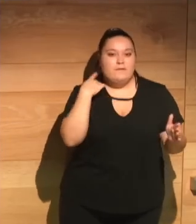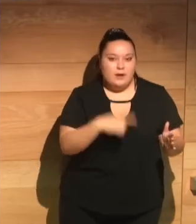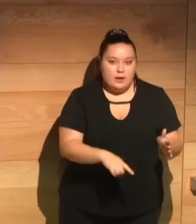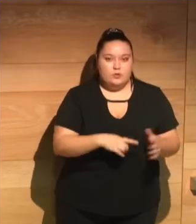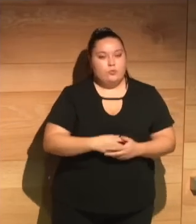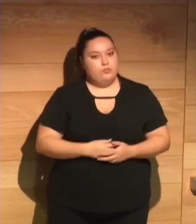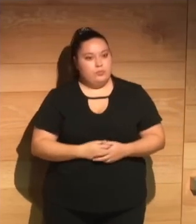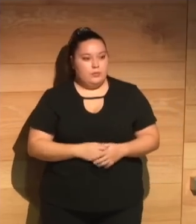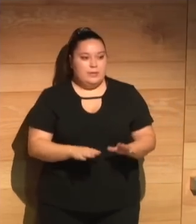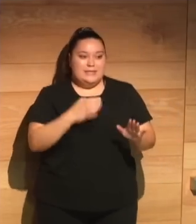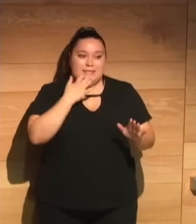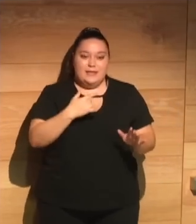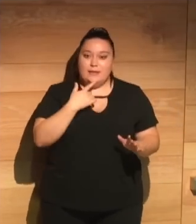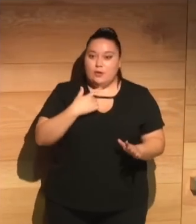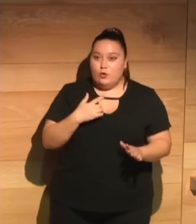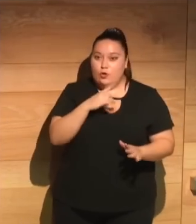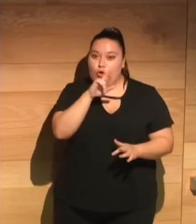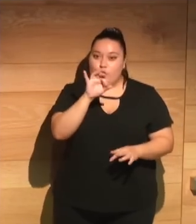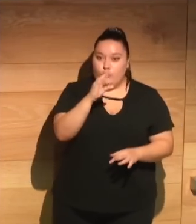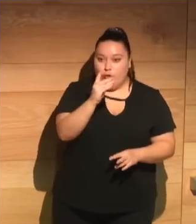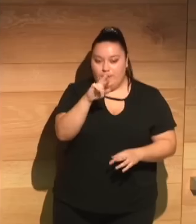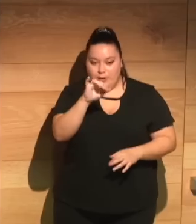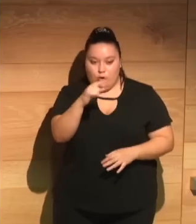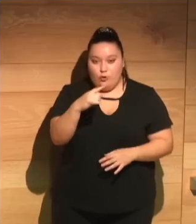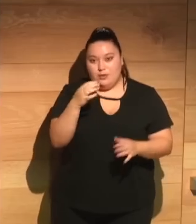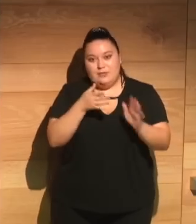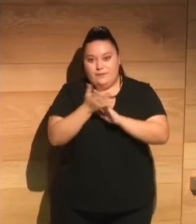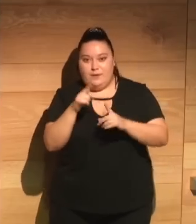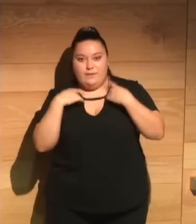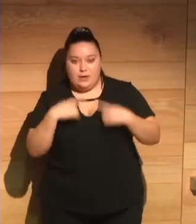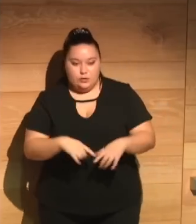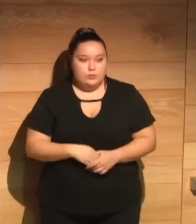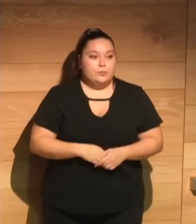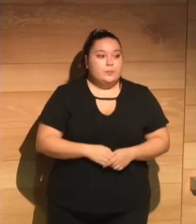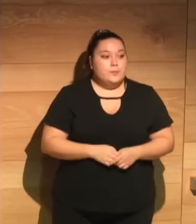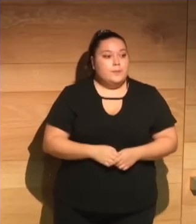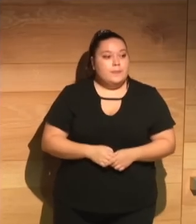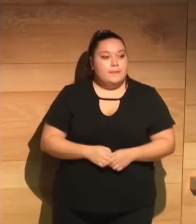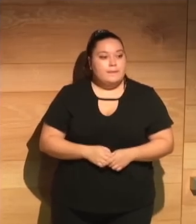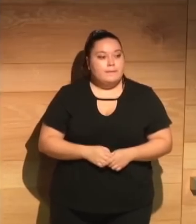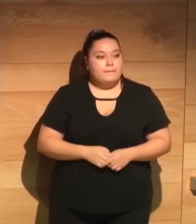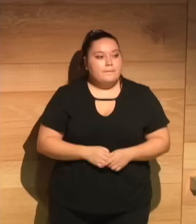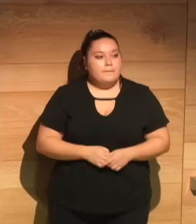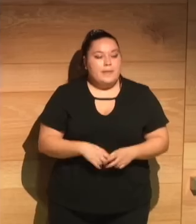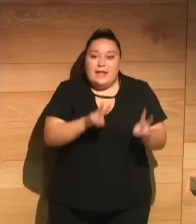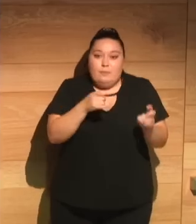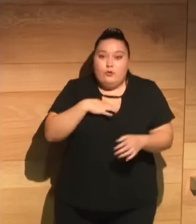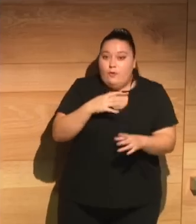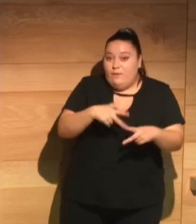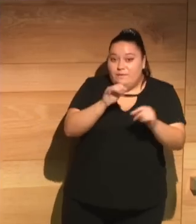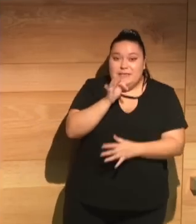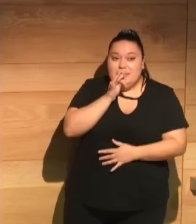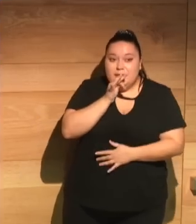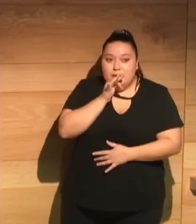Bueno, hemos. Vamos a ver. Cuando digo hemos, digo Rodrigo. El Rodrigo majestático. El tema es que no había acabado. Yo digo que